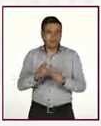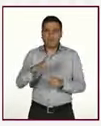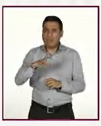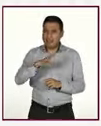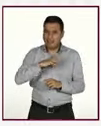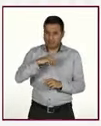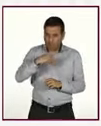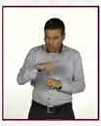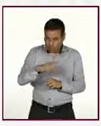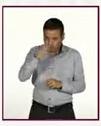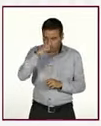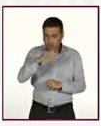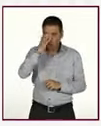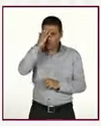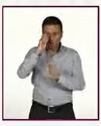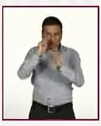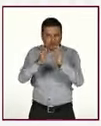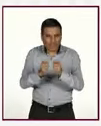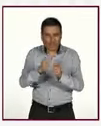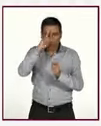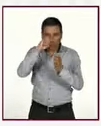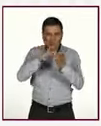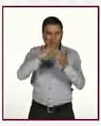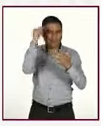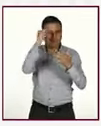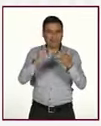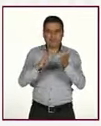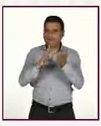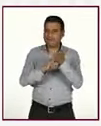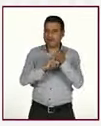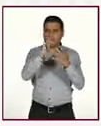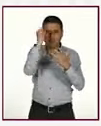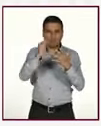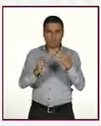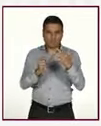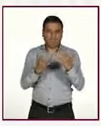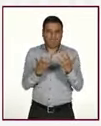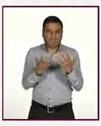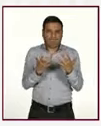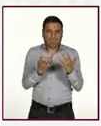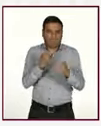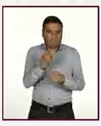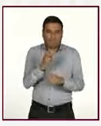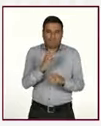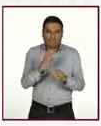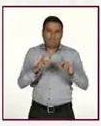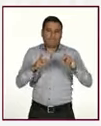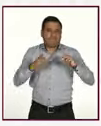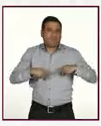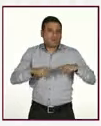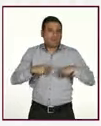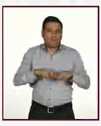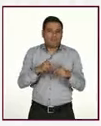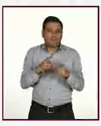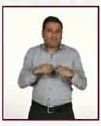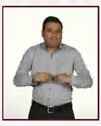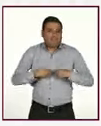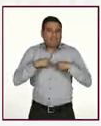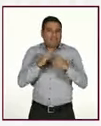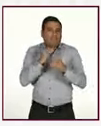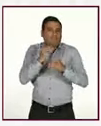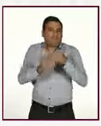estas creencias, estos valores que lo que establecen son las directrices de la vida cotidiana, ¿no? Y que hemos